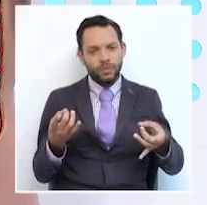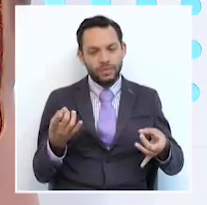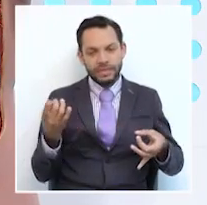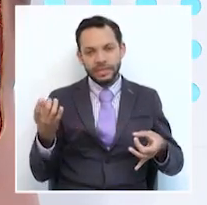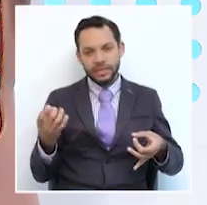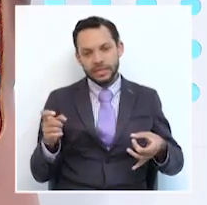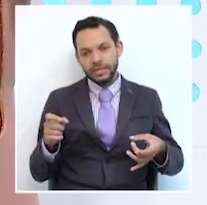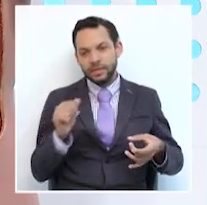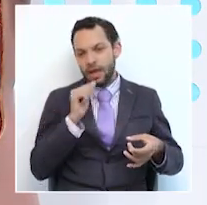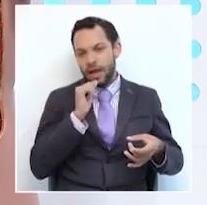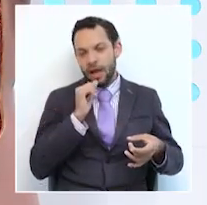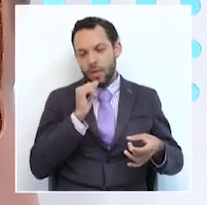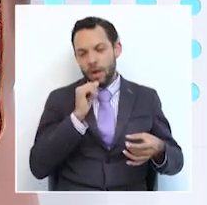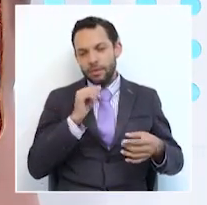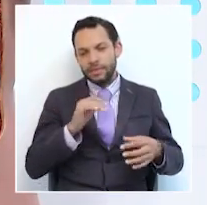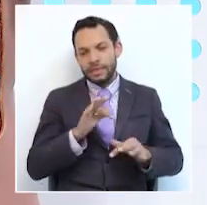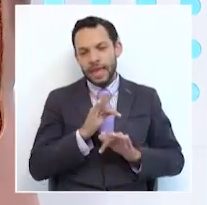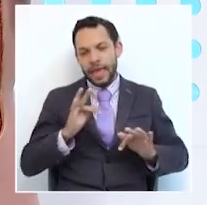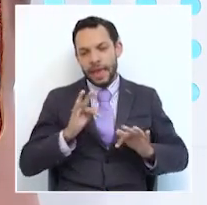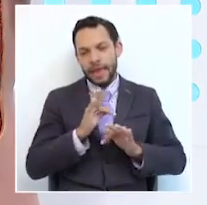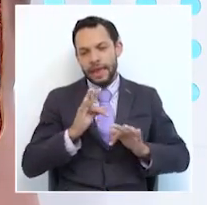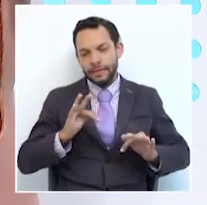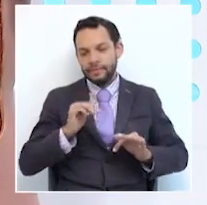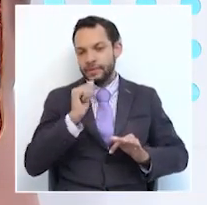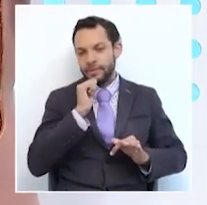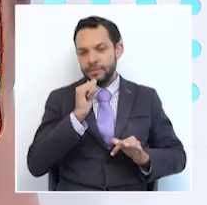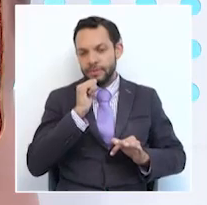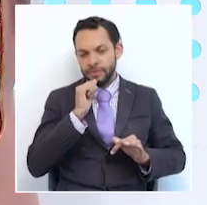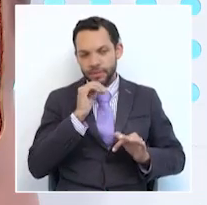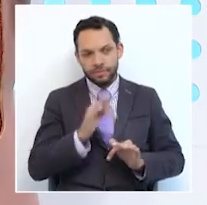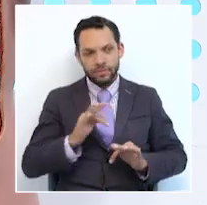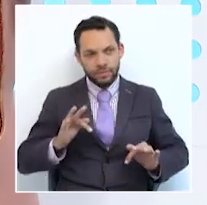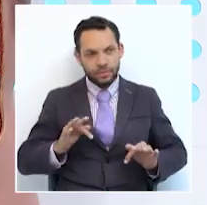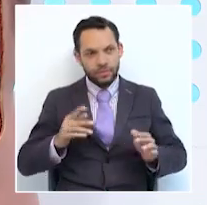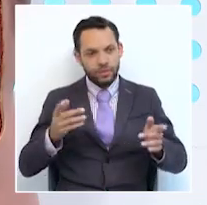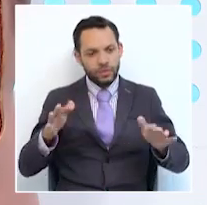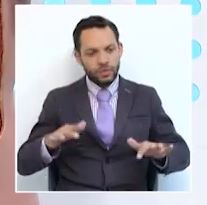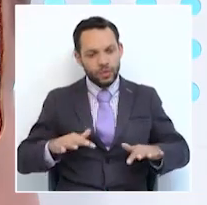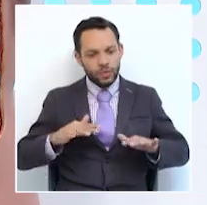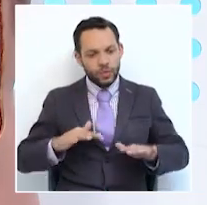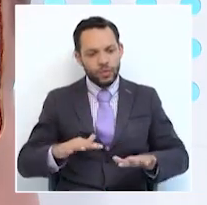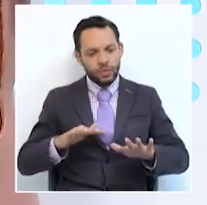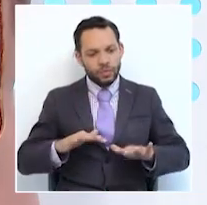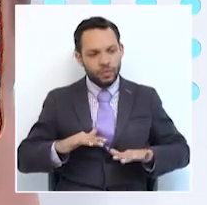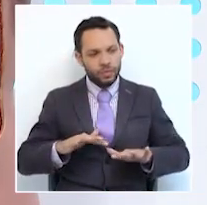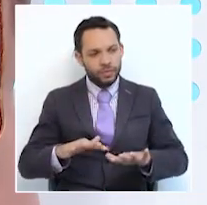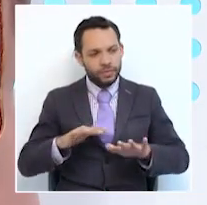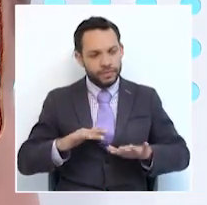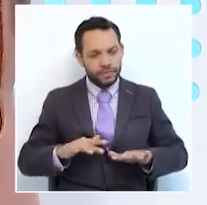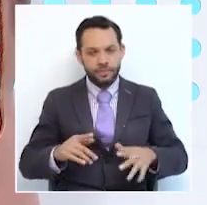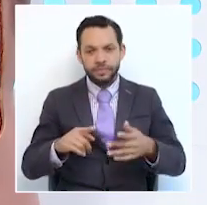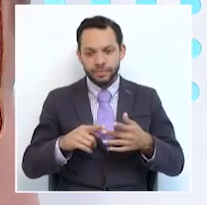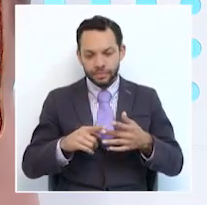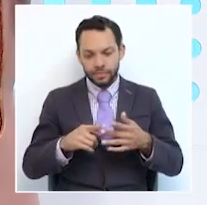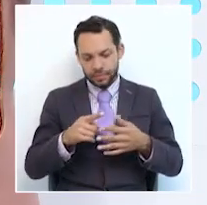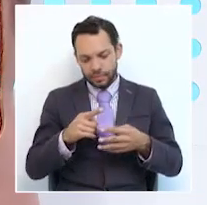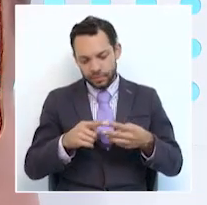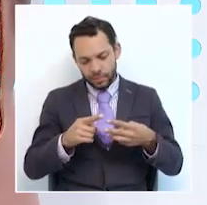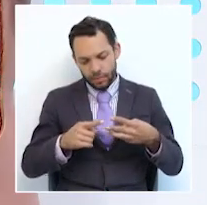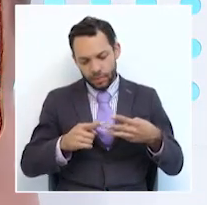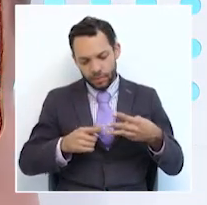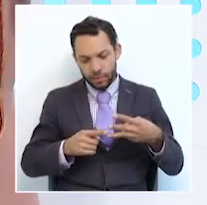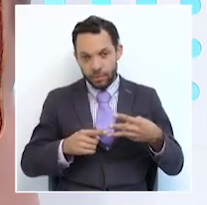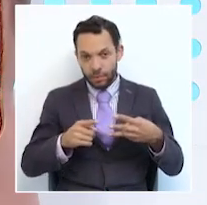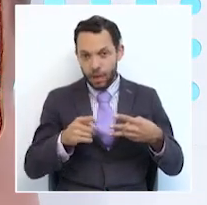que es con agua las ventosas y las moscas en ninguna de esos yo estoy